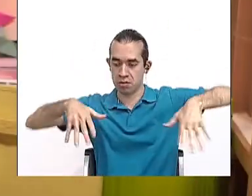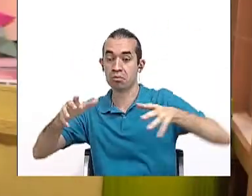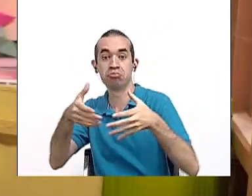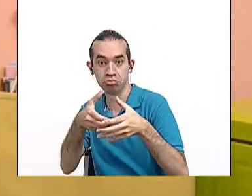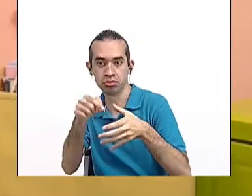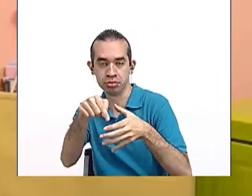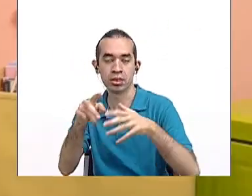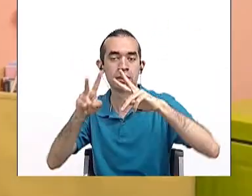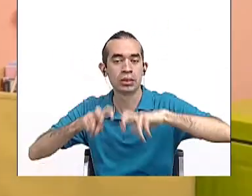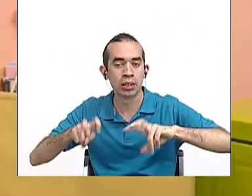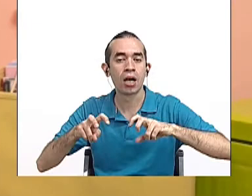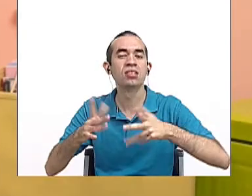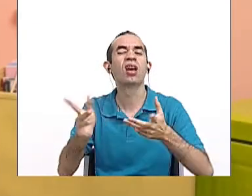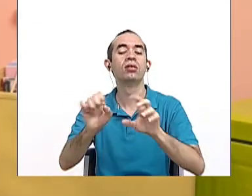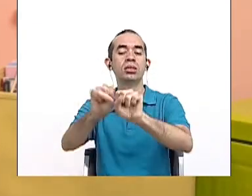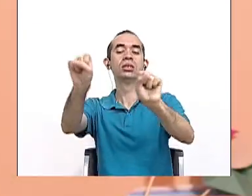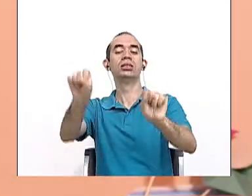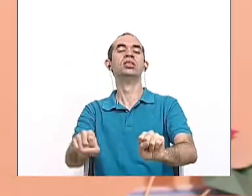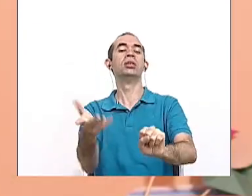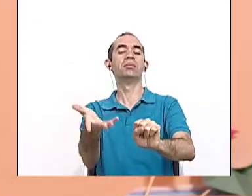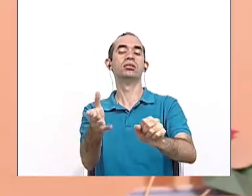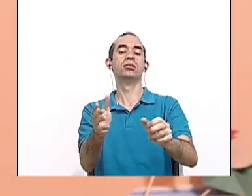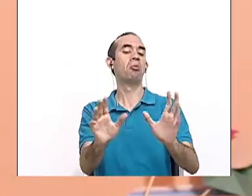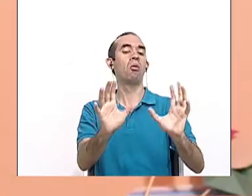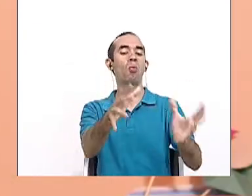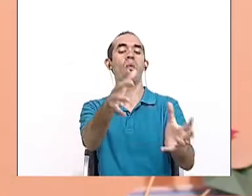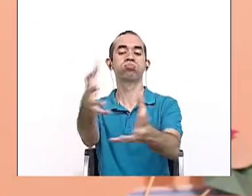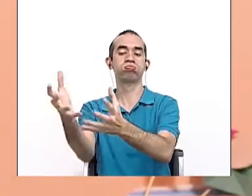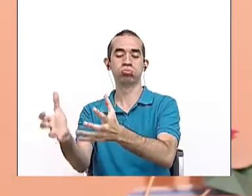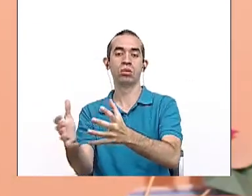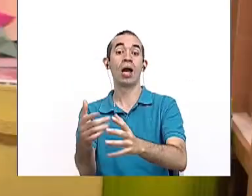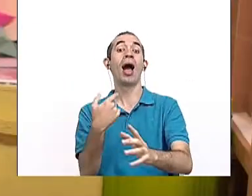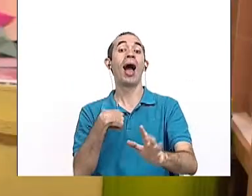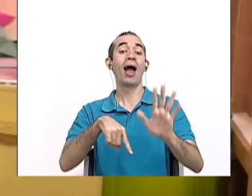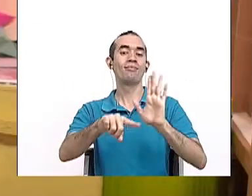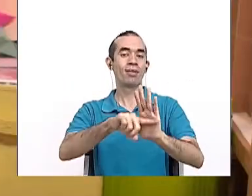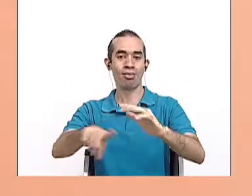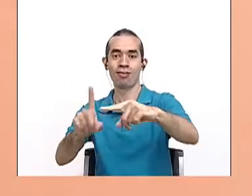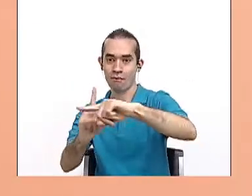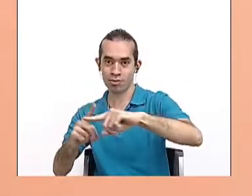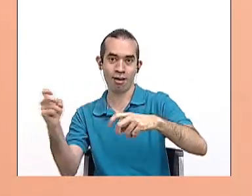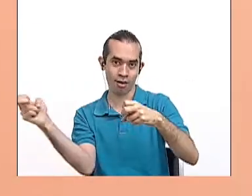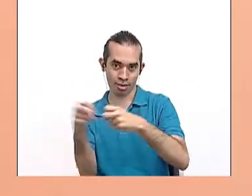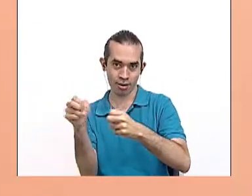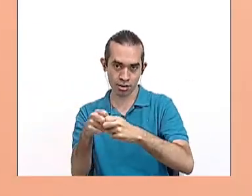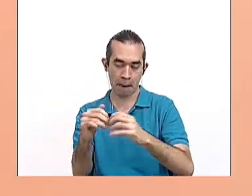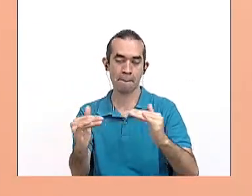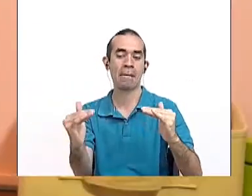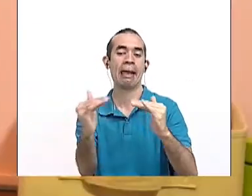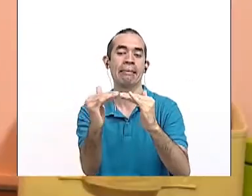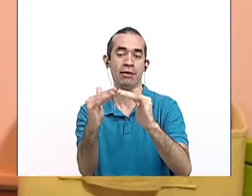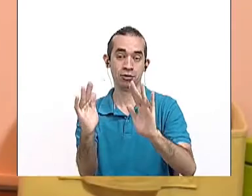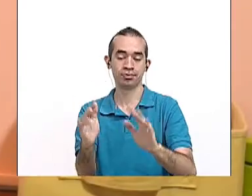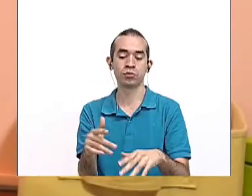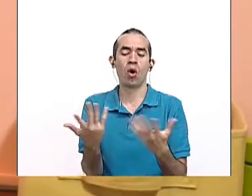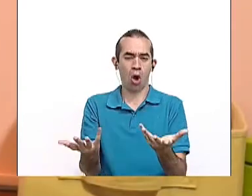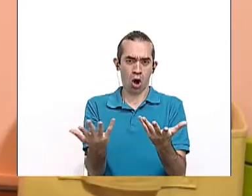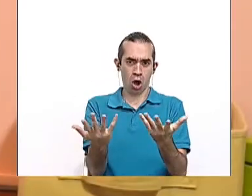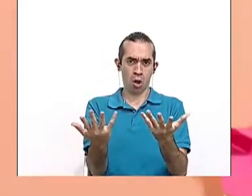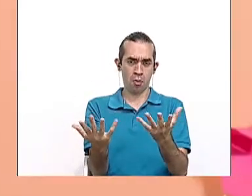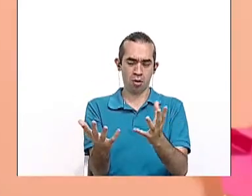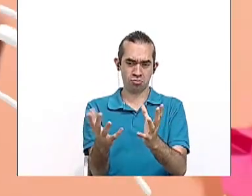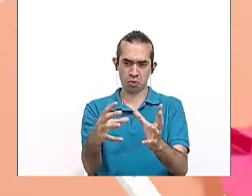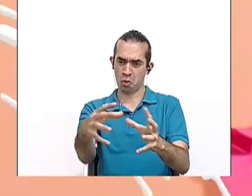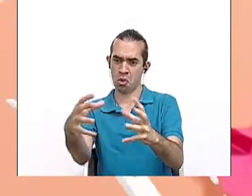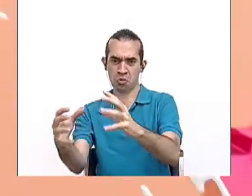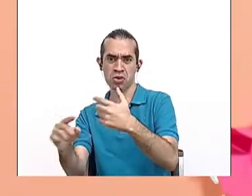el análisis de los sistemas que forman los cuerpos con carga eléctrica en equilibrio. Estos cuerpos, al tener carga eléctrica, provocan reacciones